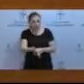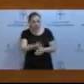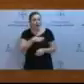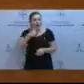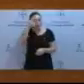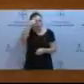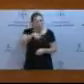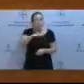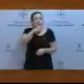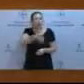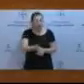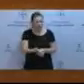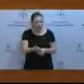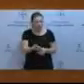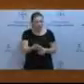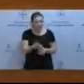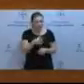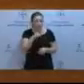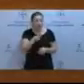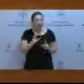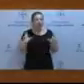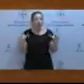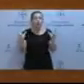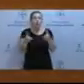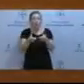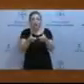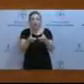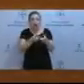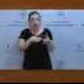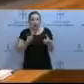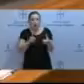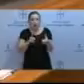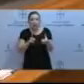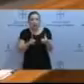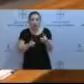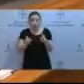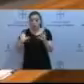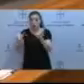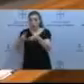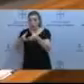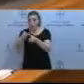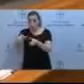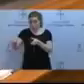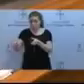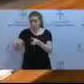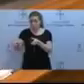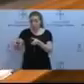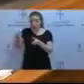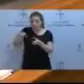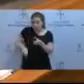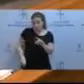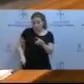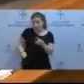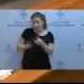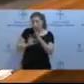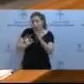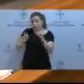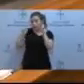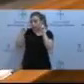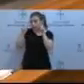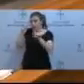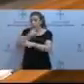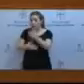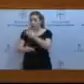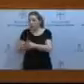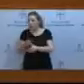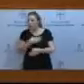por qué sigue negándoles la reunión a este colectivo de personas con discapacidad, de profesionales, en este caso concreto maestros. Nos gustaría también